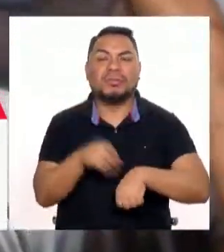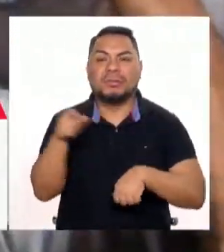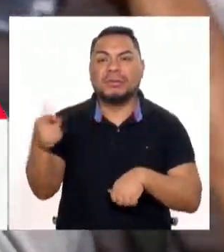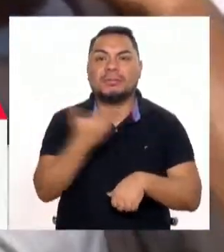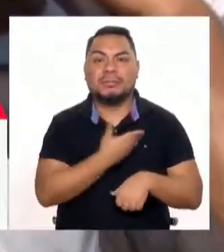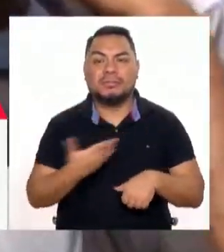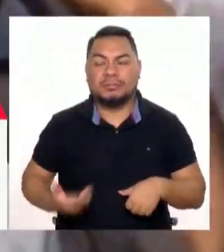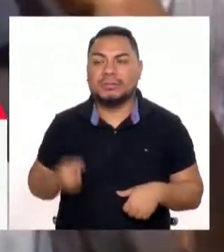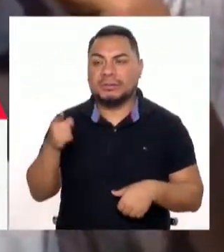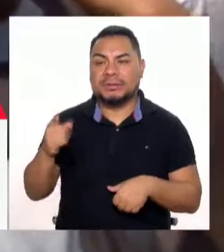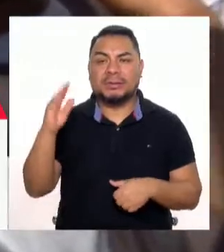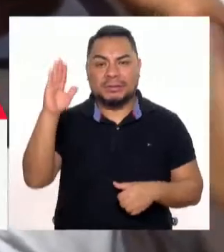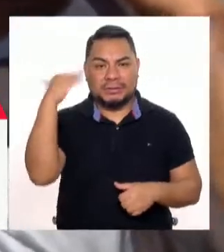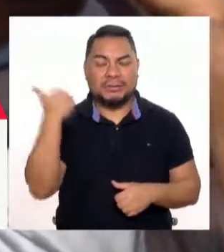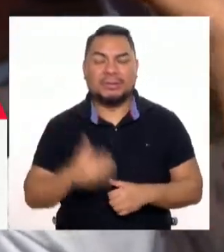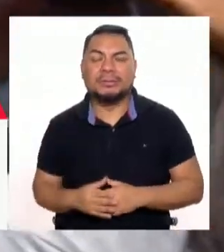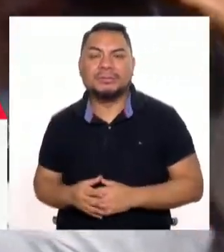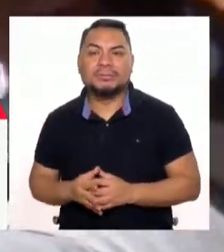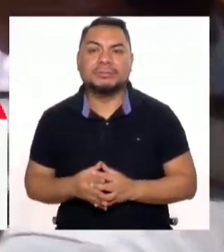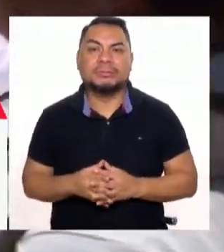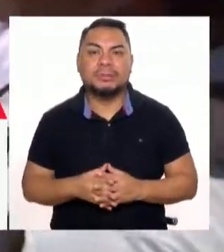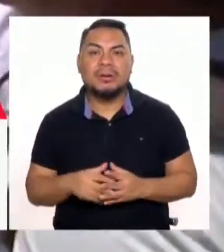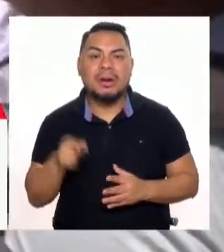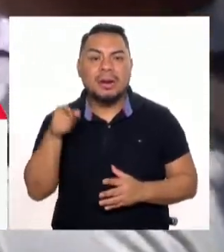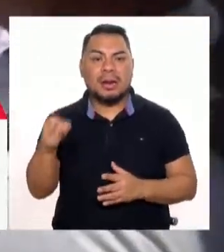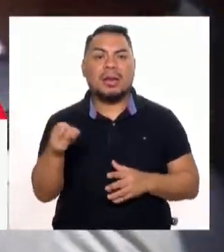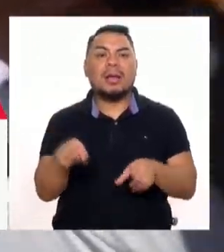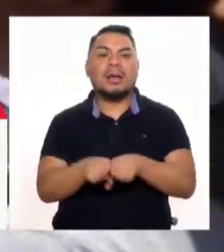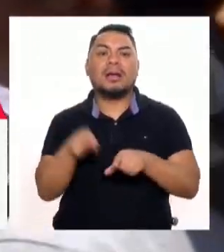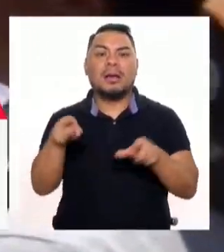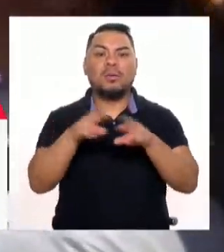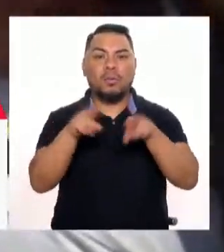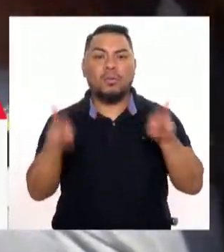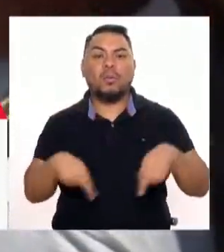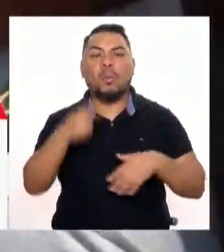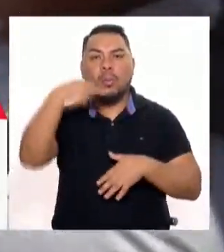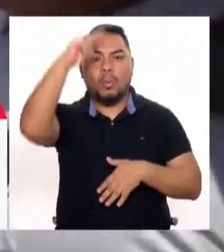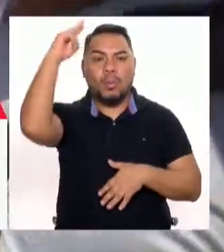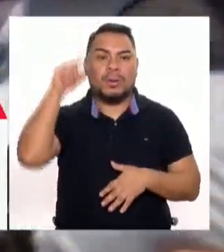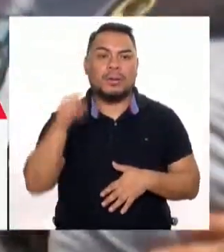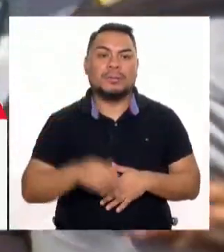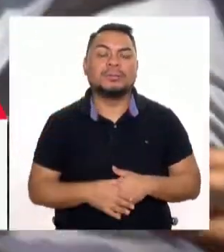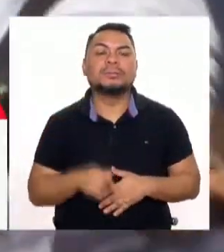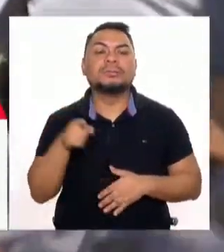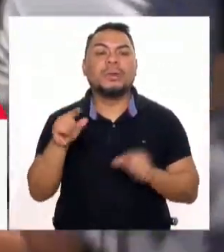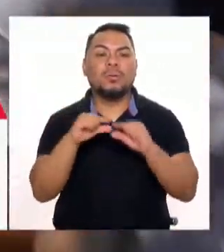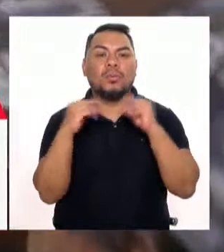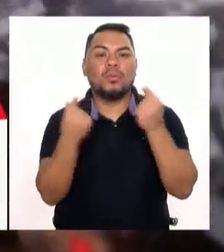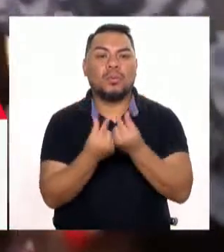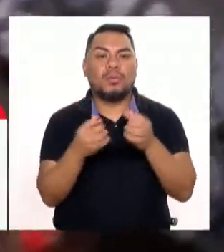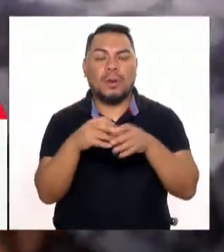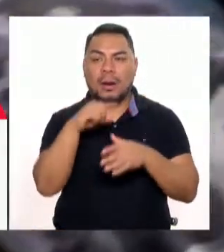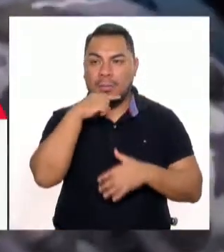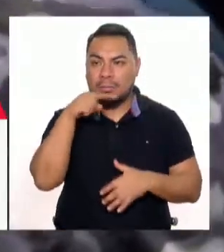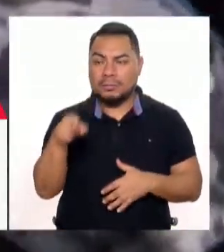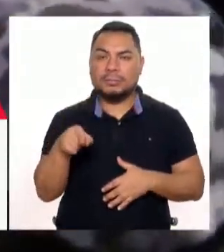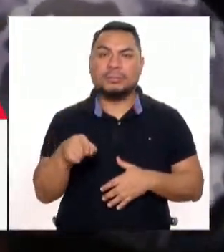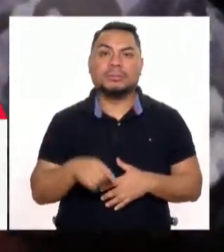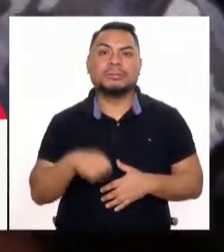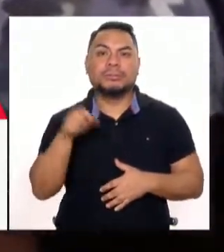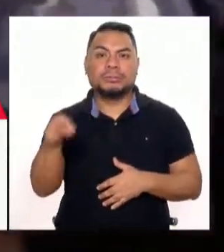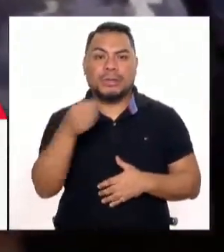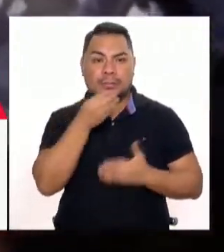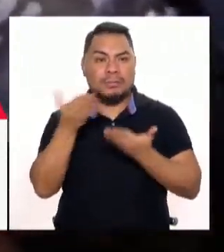de la presidenta Dina boluarte a la región huánuco ahí viene un grupo de madres que no solamente